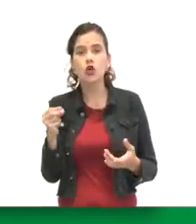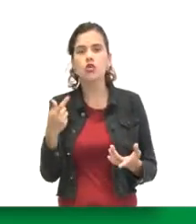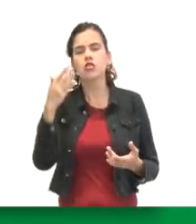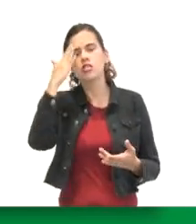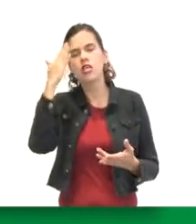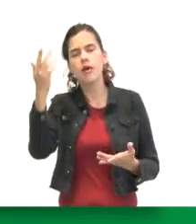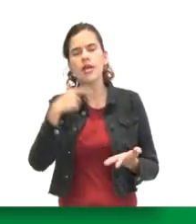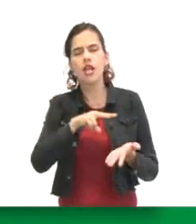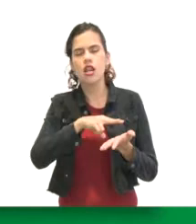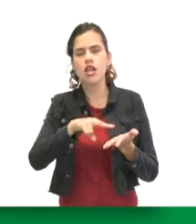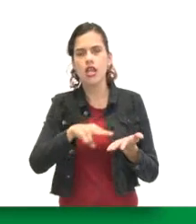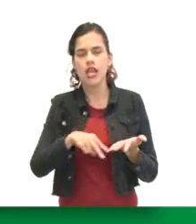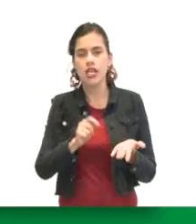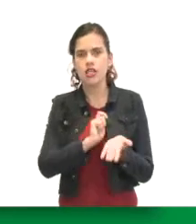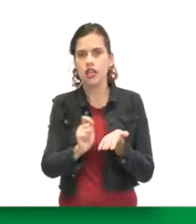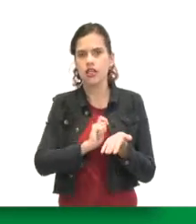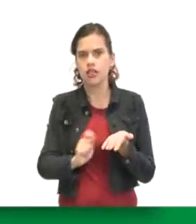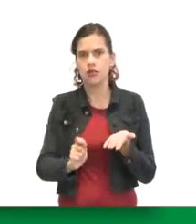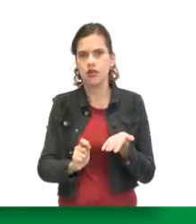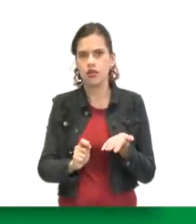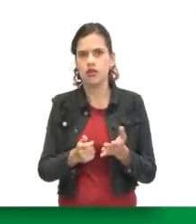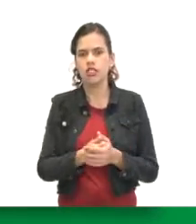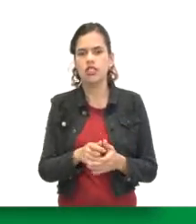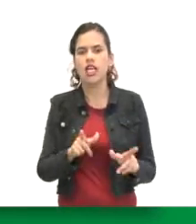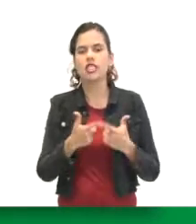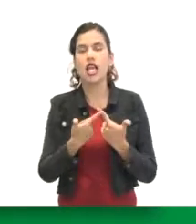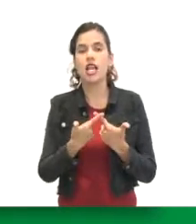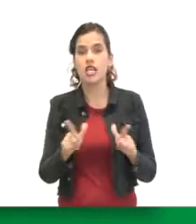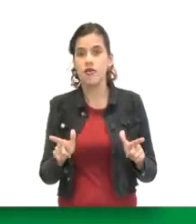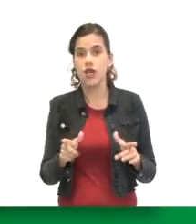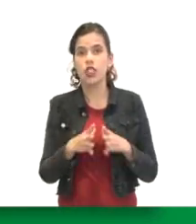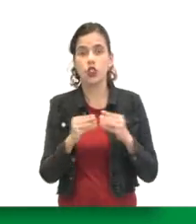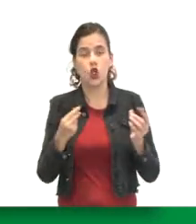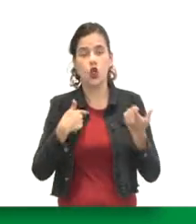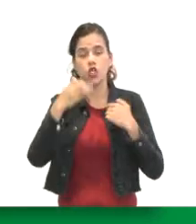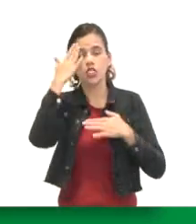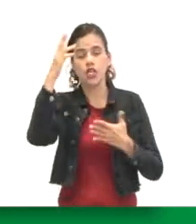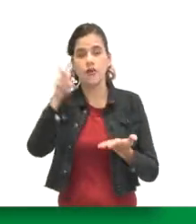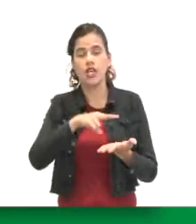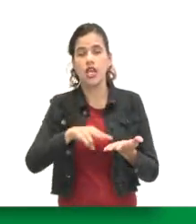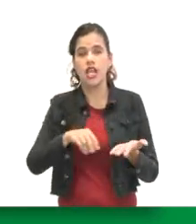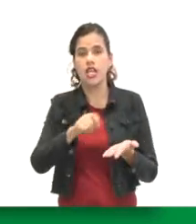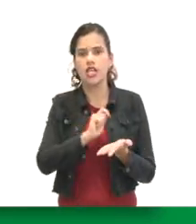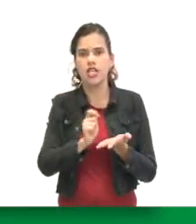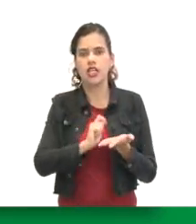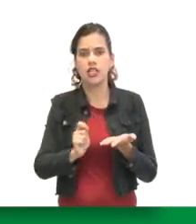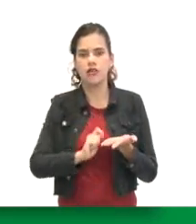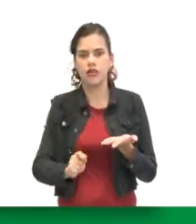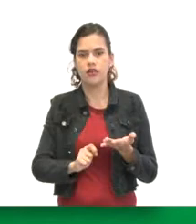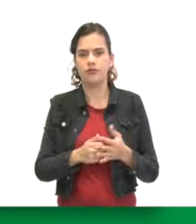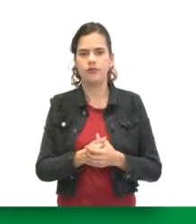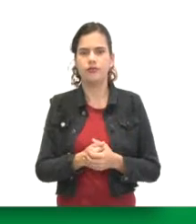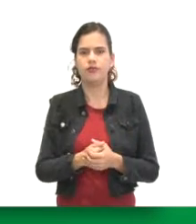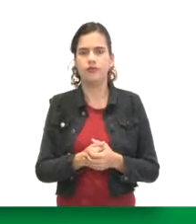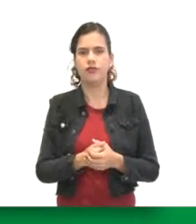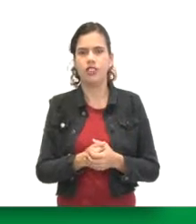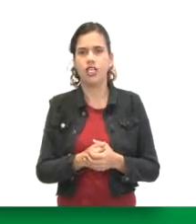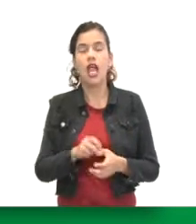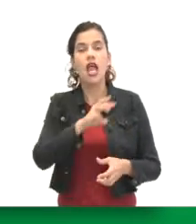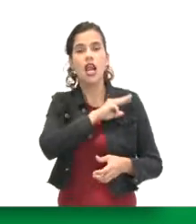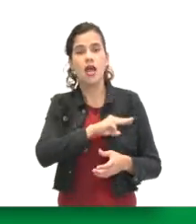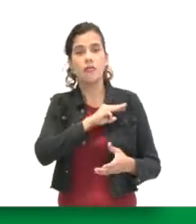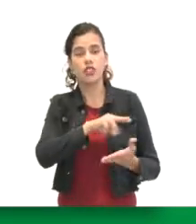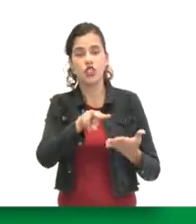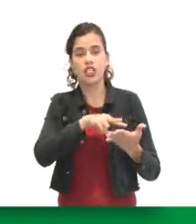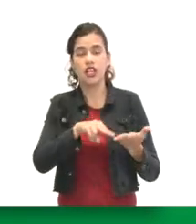analfabetismo por la Organización de las Naciones Unidas para la Educación, la Ciencia y la Cultura, UNESCO. La Misión